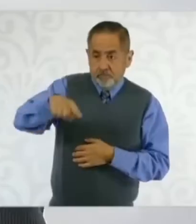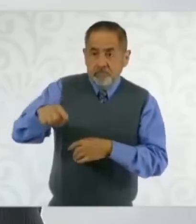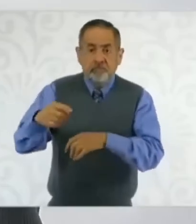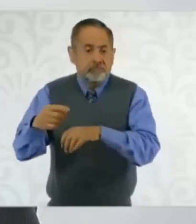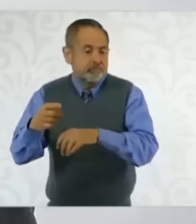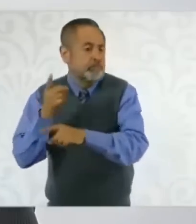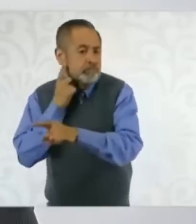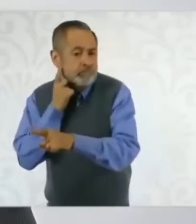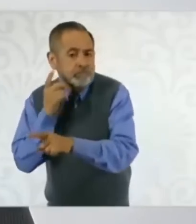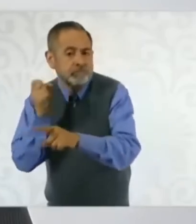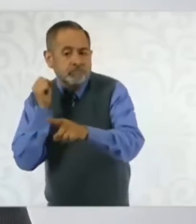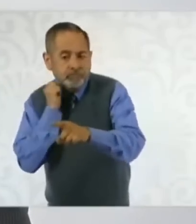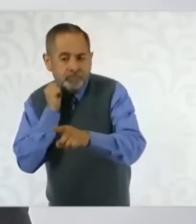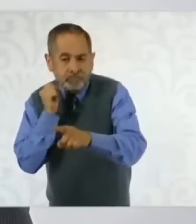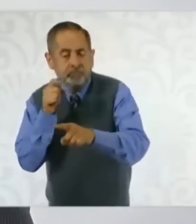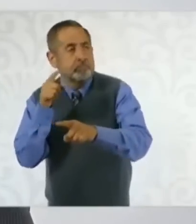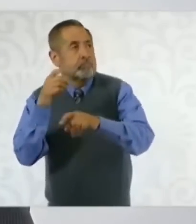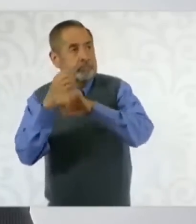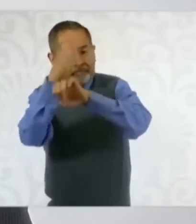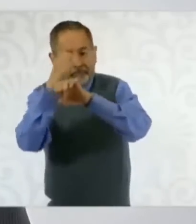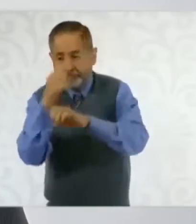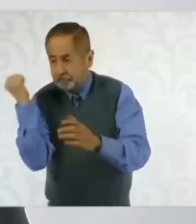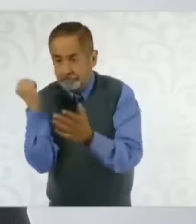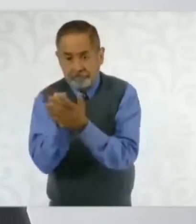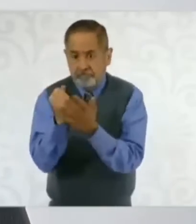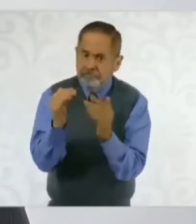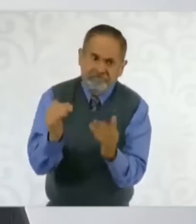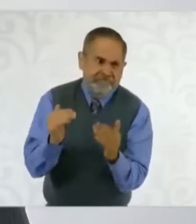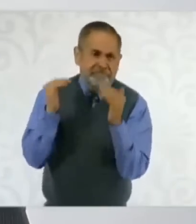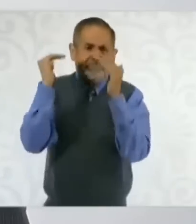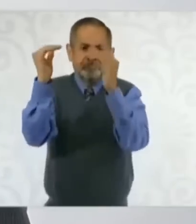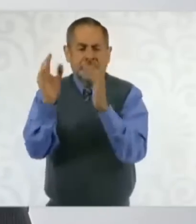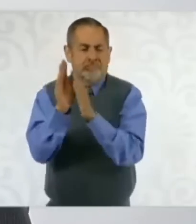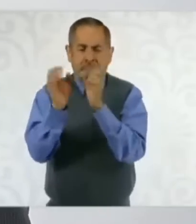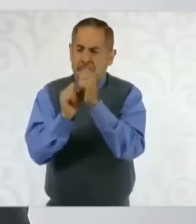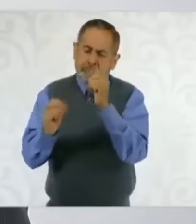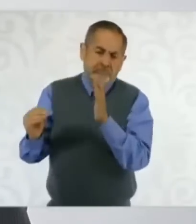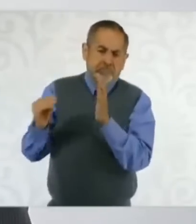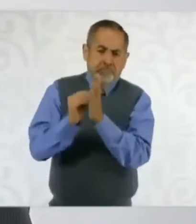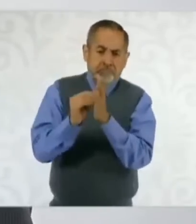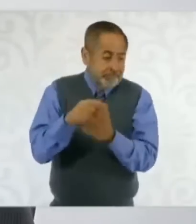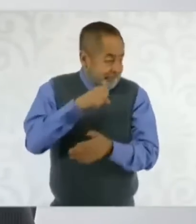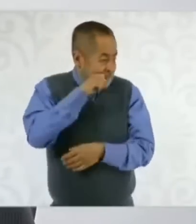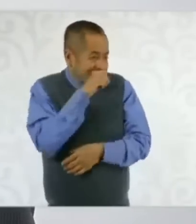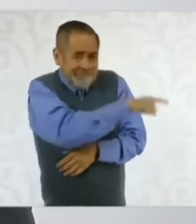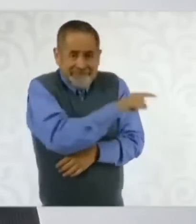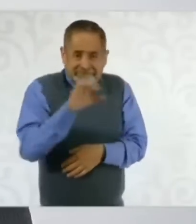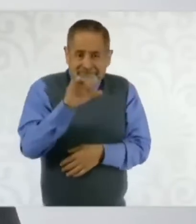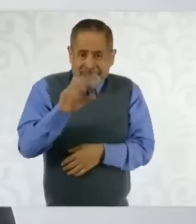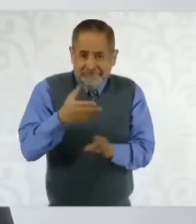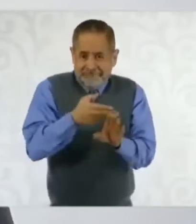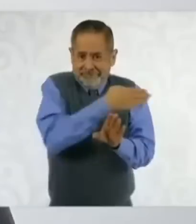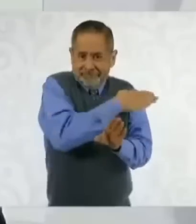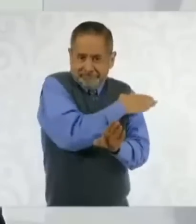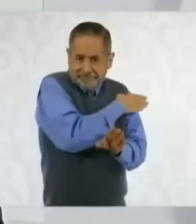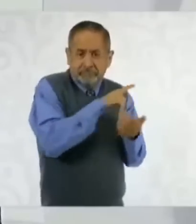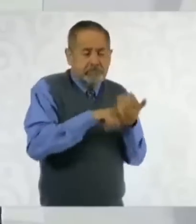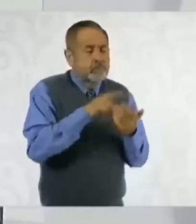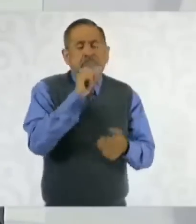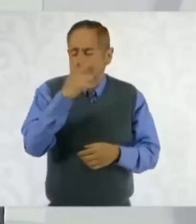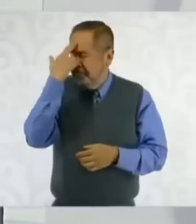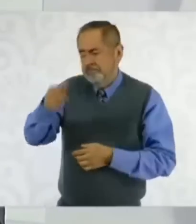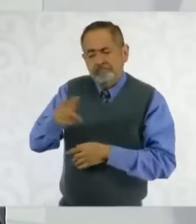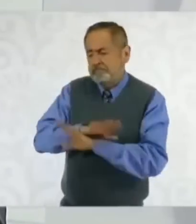reformador son actos soberanos y, como lo ha dicho la propia Corte en esta jurisprudencia por contradicción de tesis